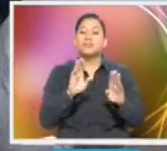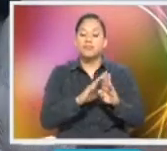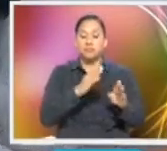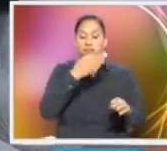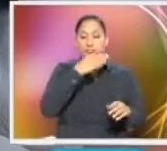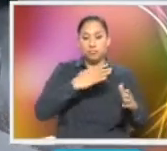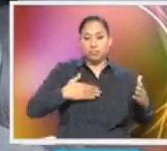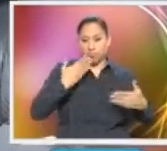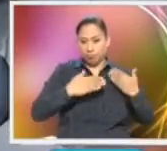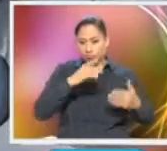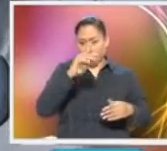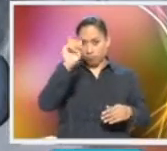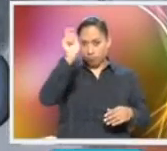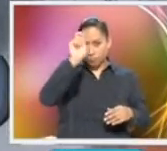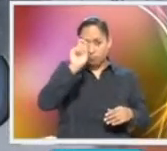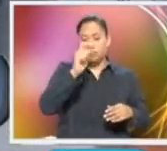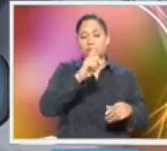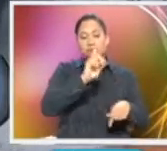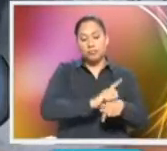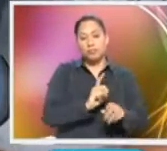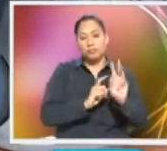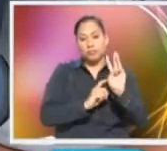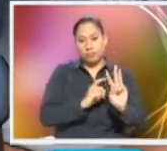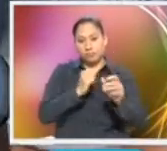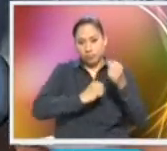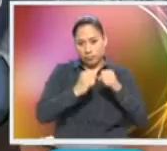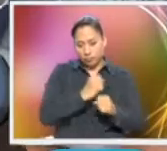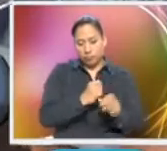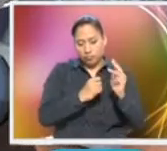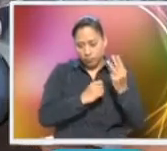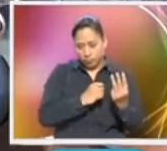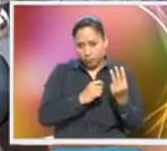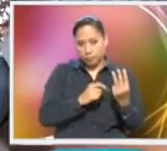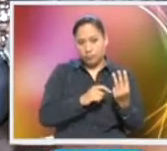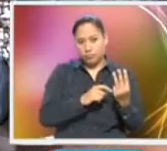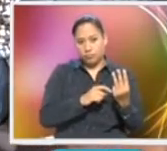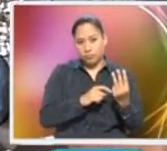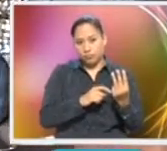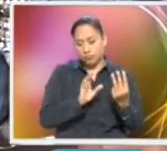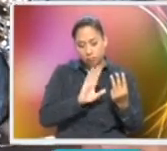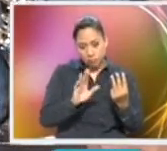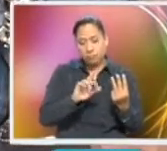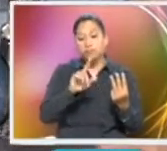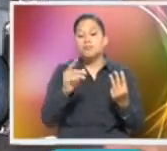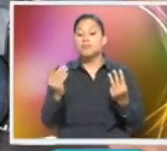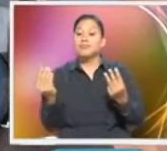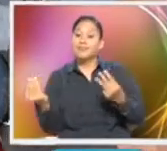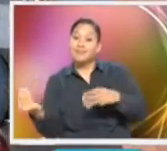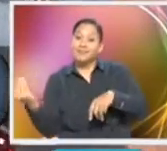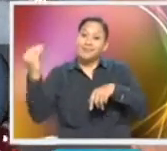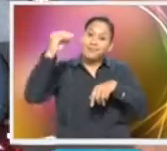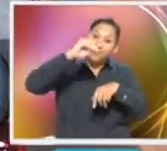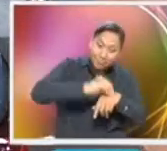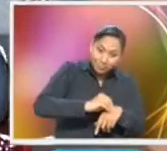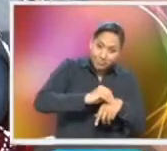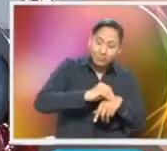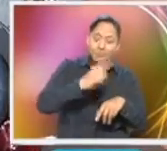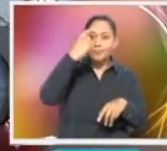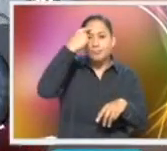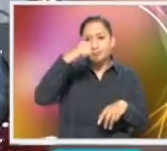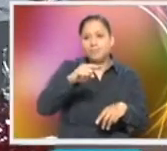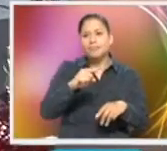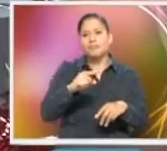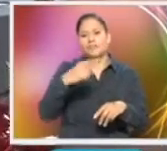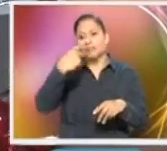Pentecostés. Pentecostés se celebra desde el 3, Ok. desde el siglo III. Y ¿Esto se añadió? ¿no? esta Al se final. añade como para